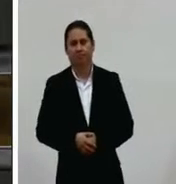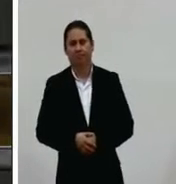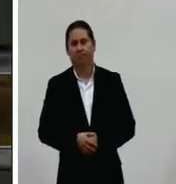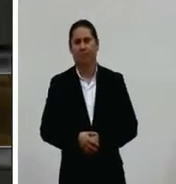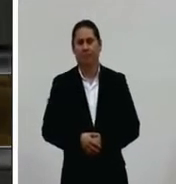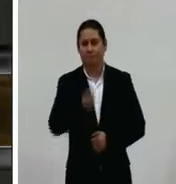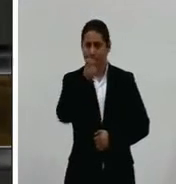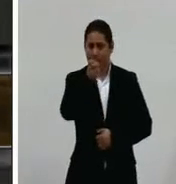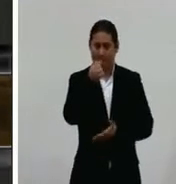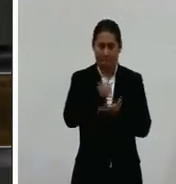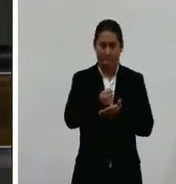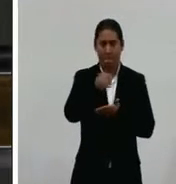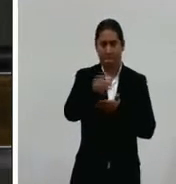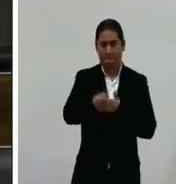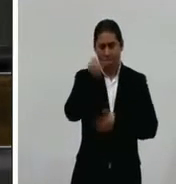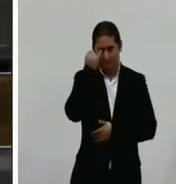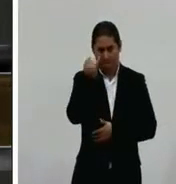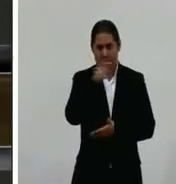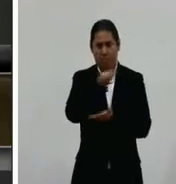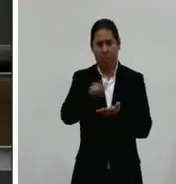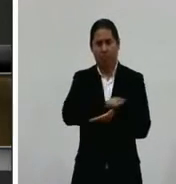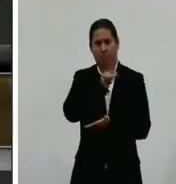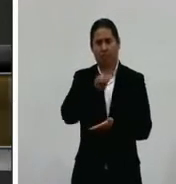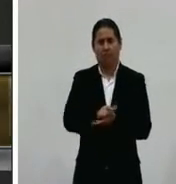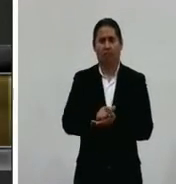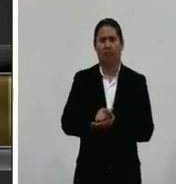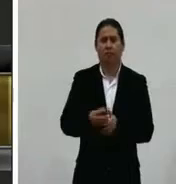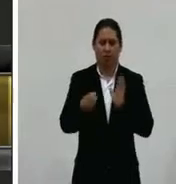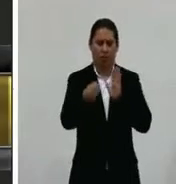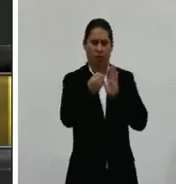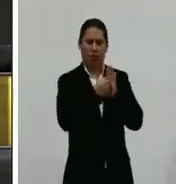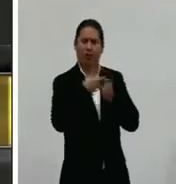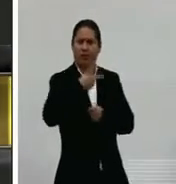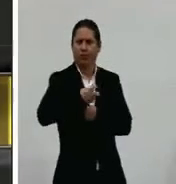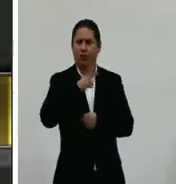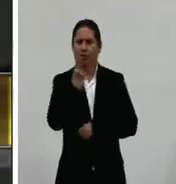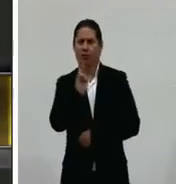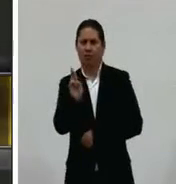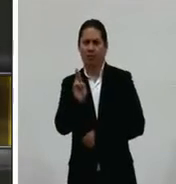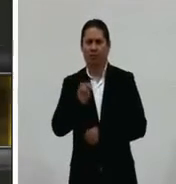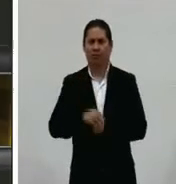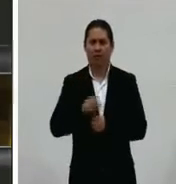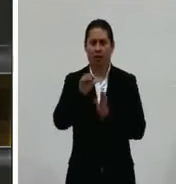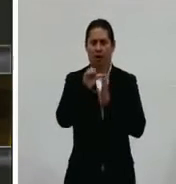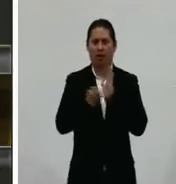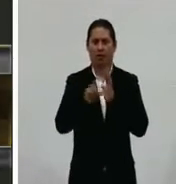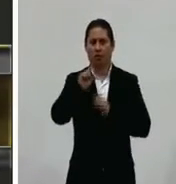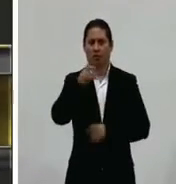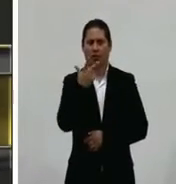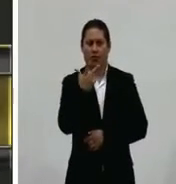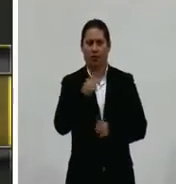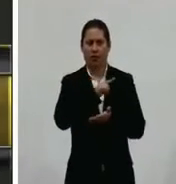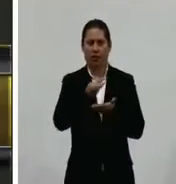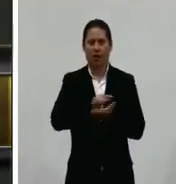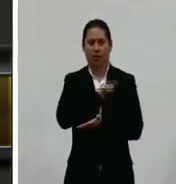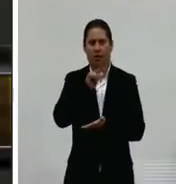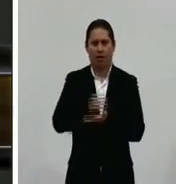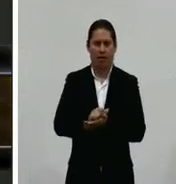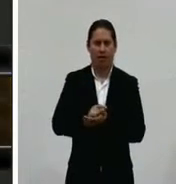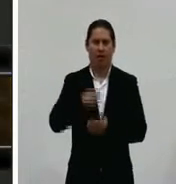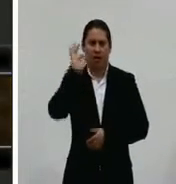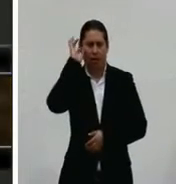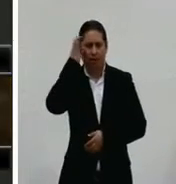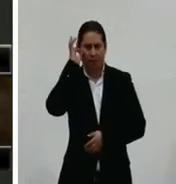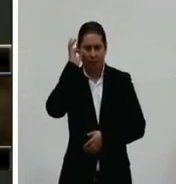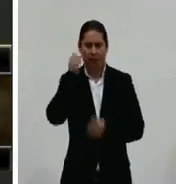Al ser aprobada la iniciativa de decreto por el que se adiciona un segundo párrafo al artículo 28 de la Ley del